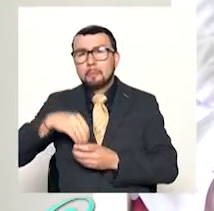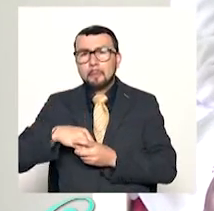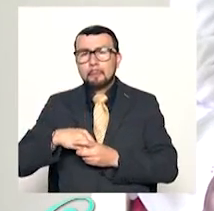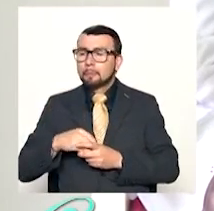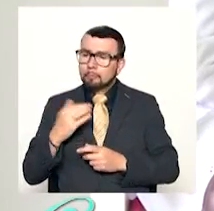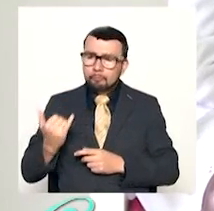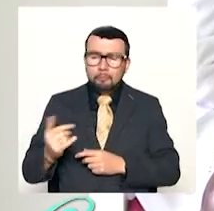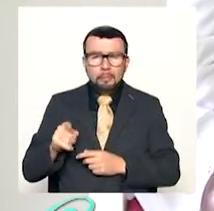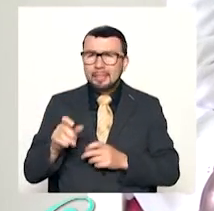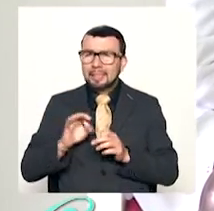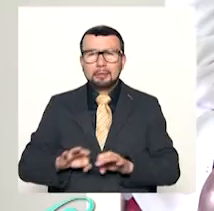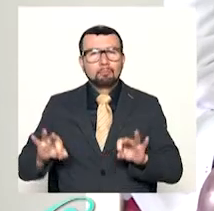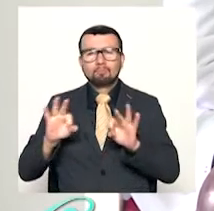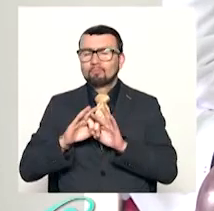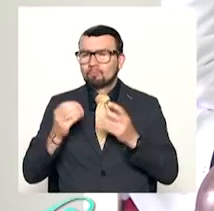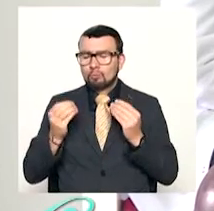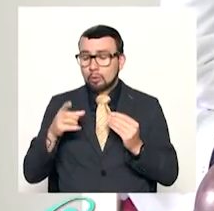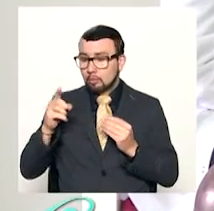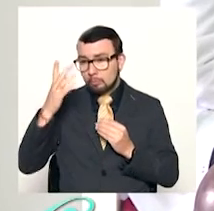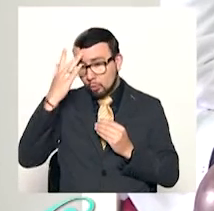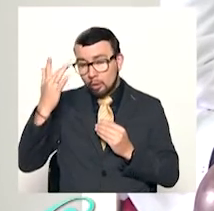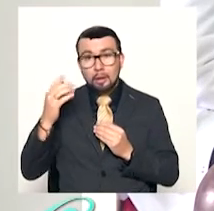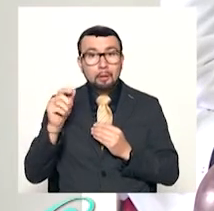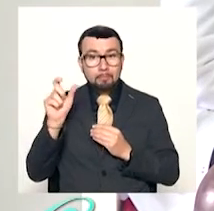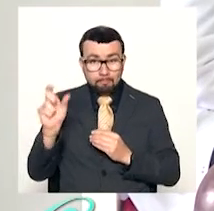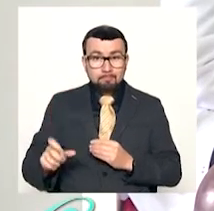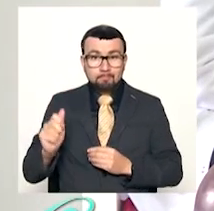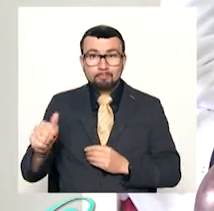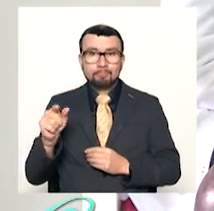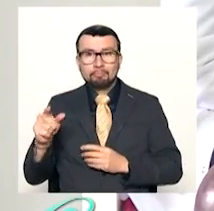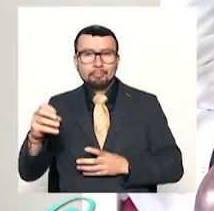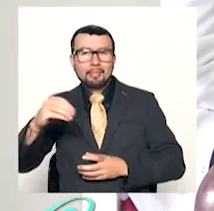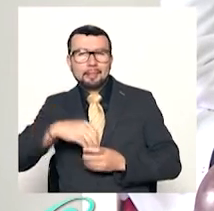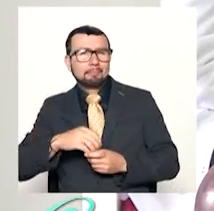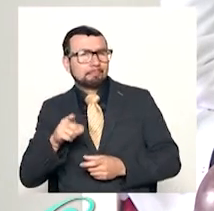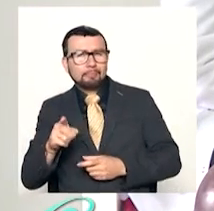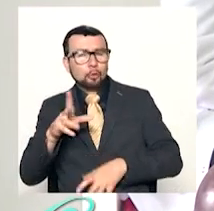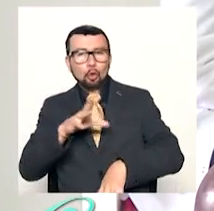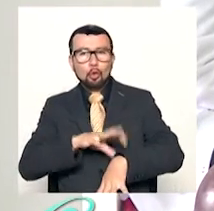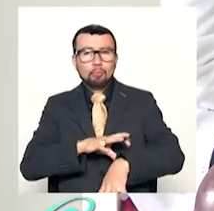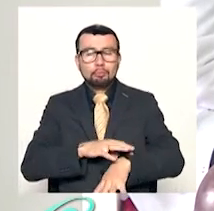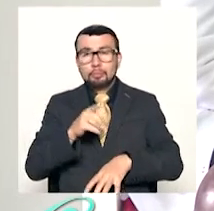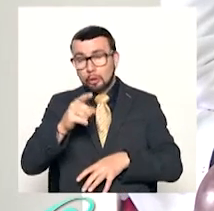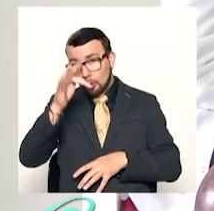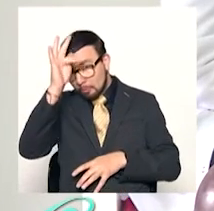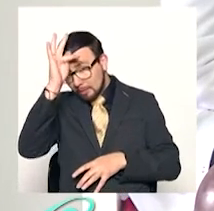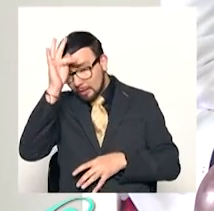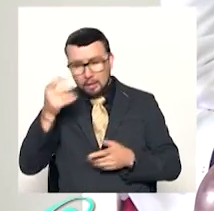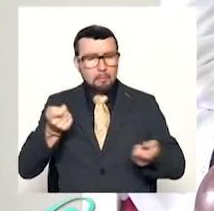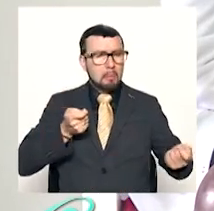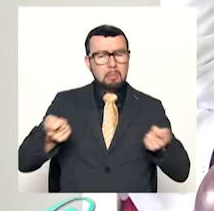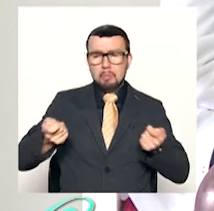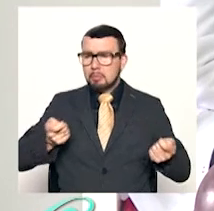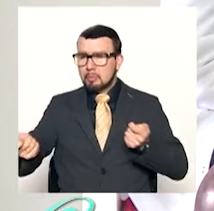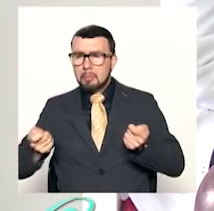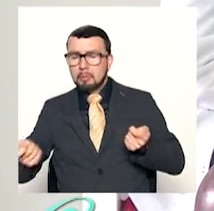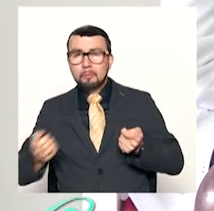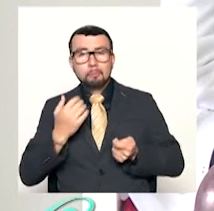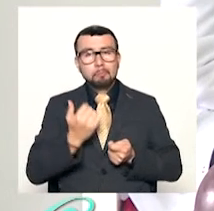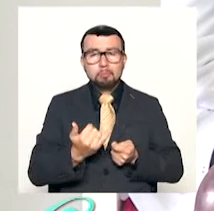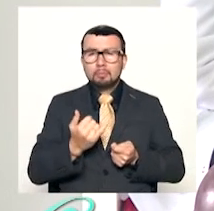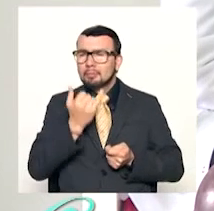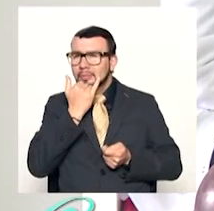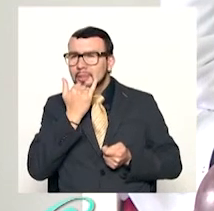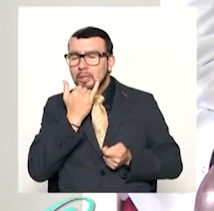es muy importante porque ella, que está metida dentro de un hospital manejando un servicio hospitalario, pues con